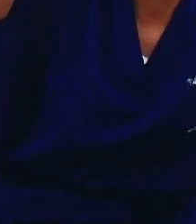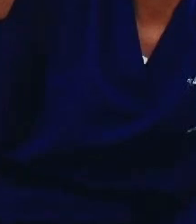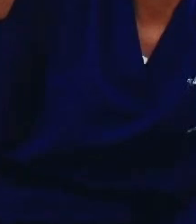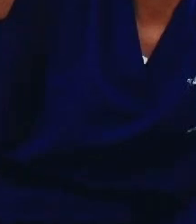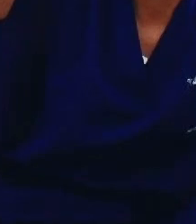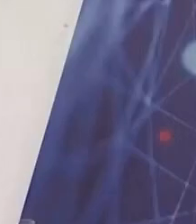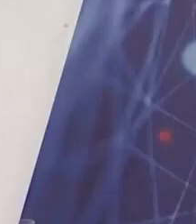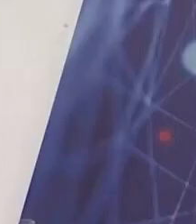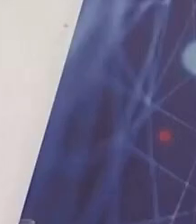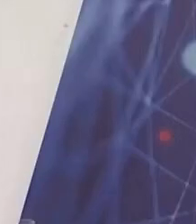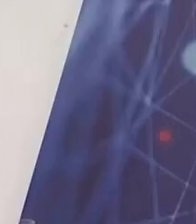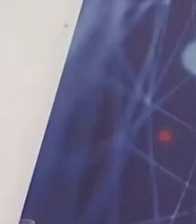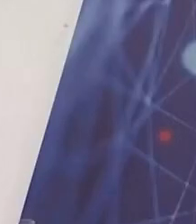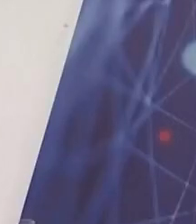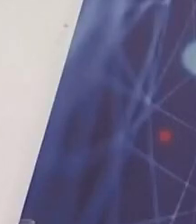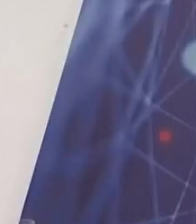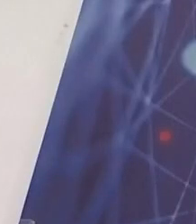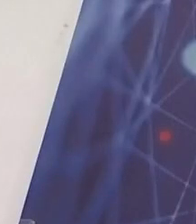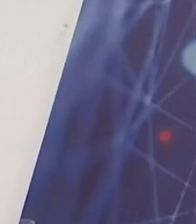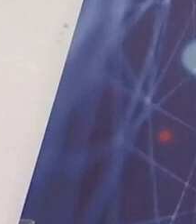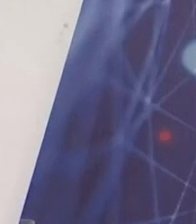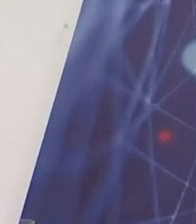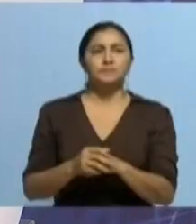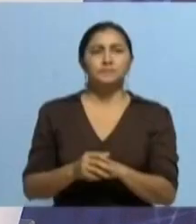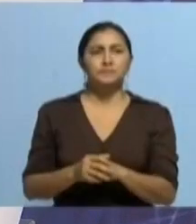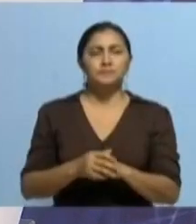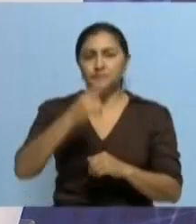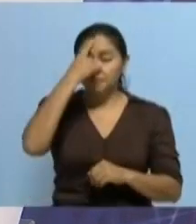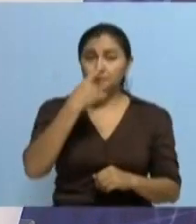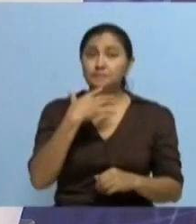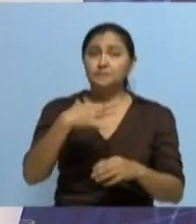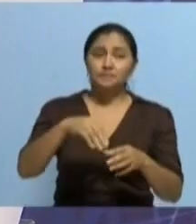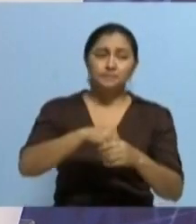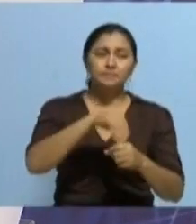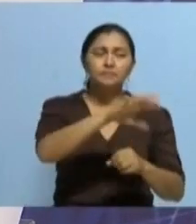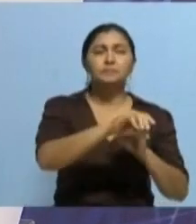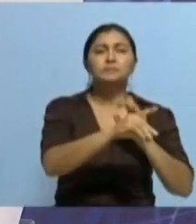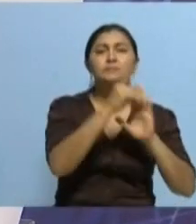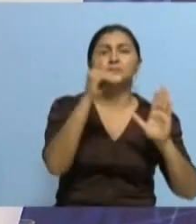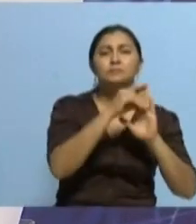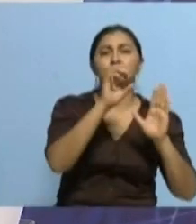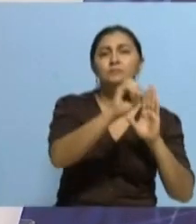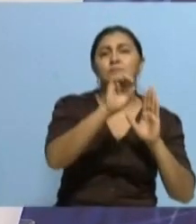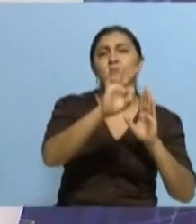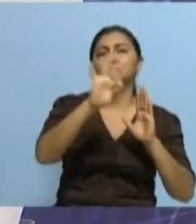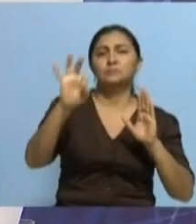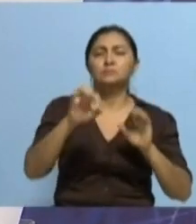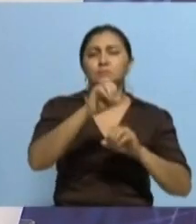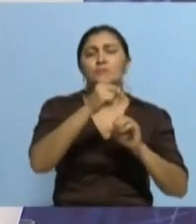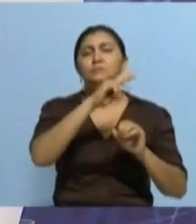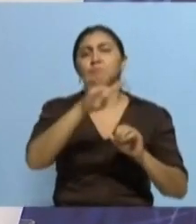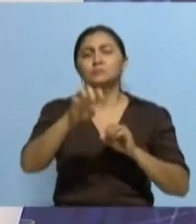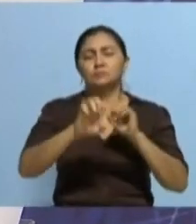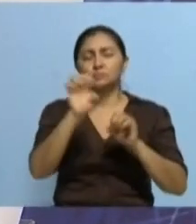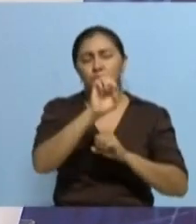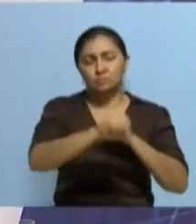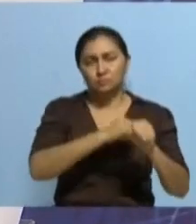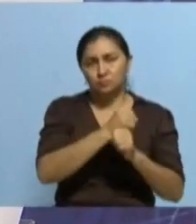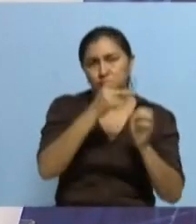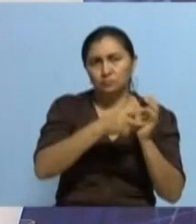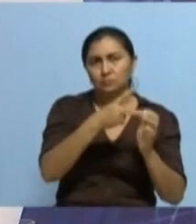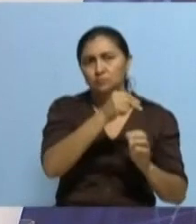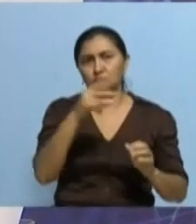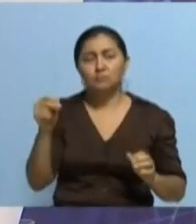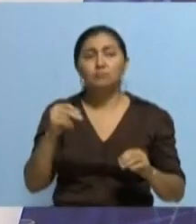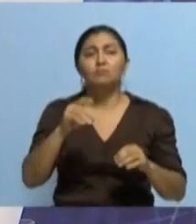de Educación Nacional. En Santa Marta, a través del decreto 038 del 24 de enero de 2020, el distrito abre la convocatoria